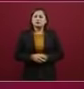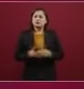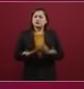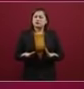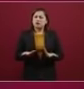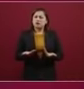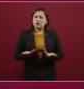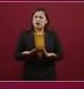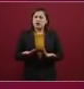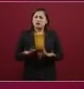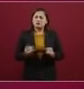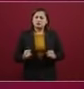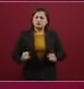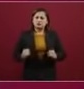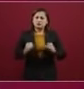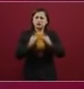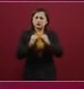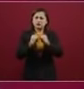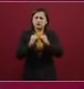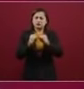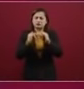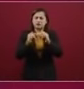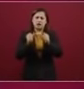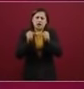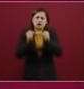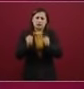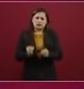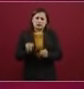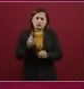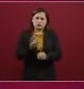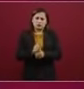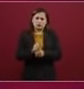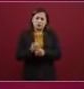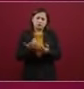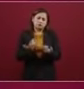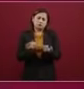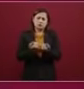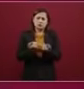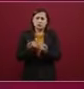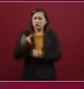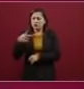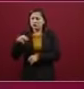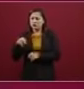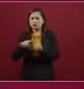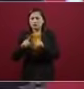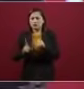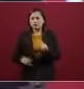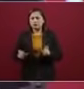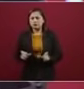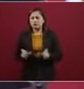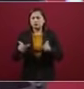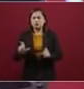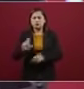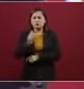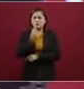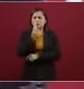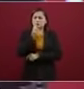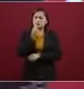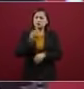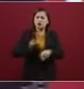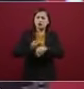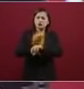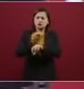sus propias atribuciones. La Guardia Nacional unas, las policías estatales otras y las